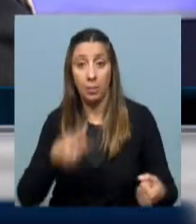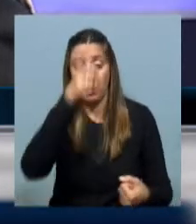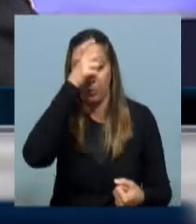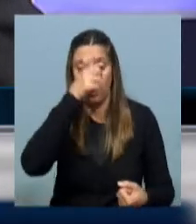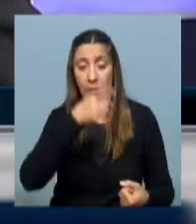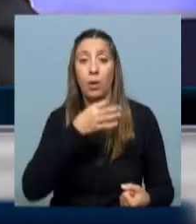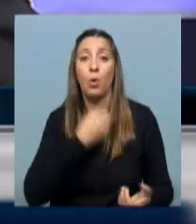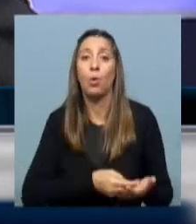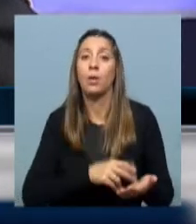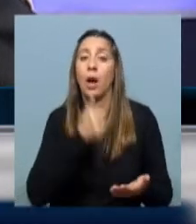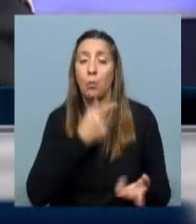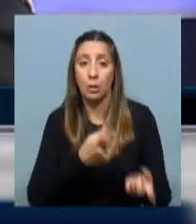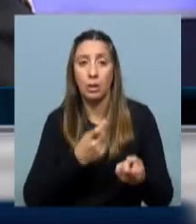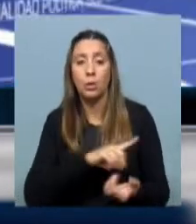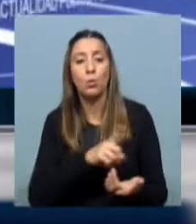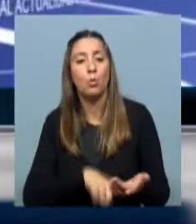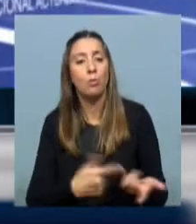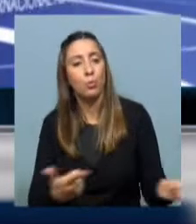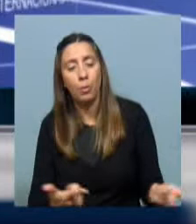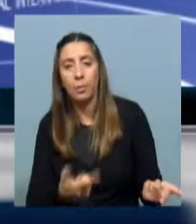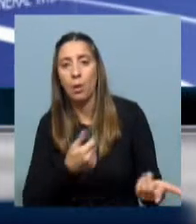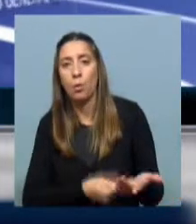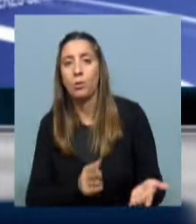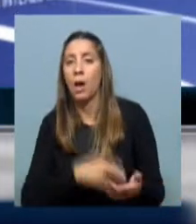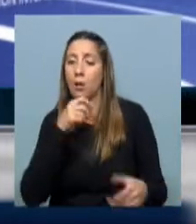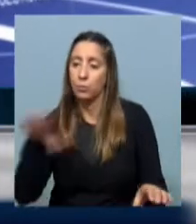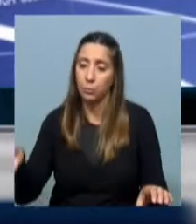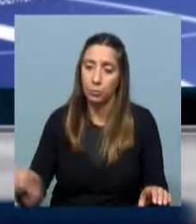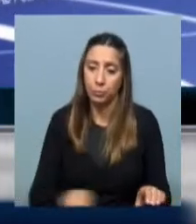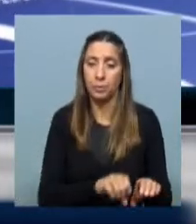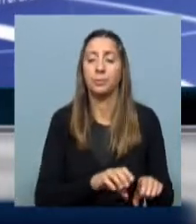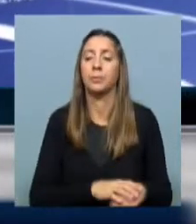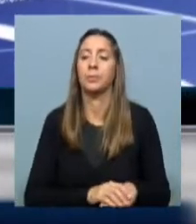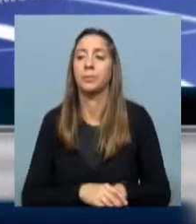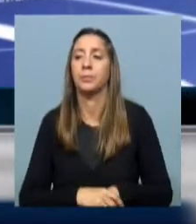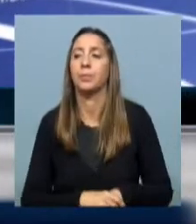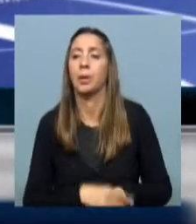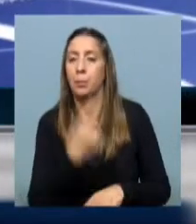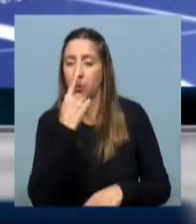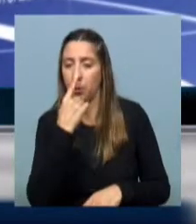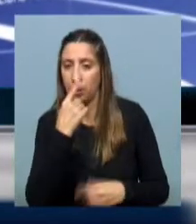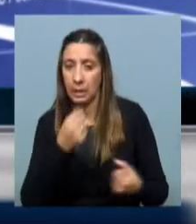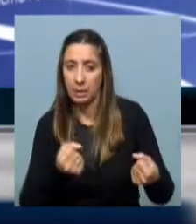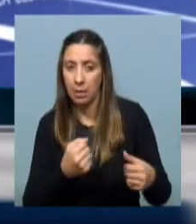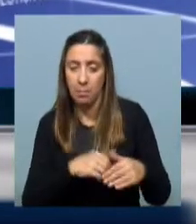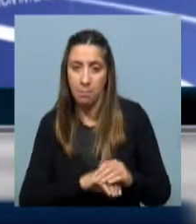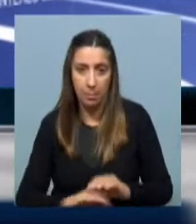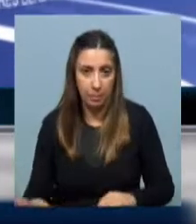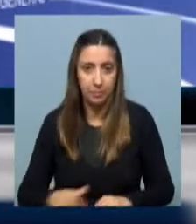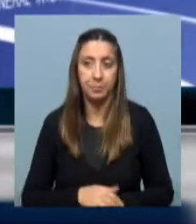las cisternas y no tenían el lugar suficiente para reabastecerlos debido a que los curiosos se habían estacionado sobre las